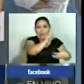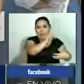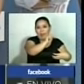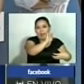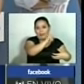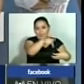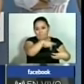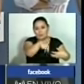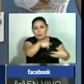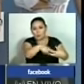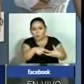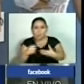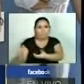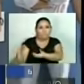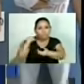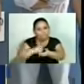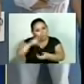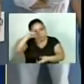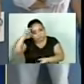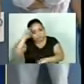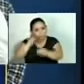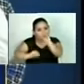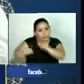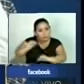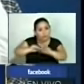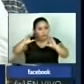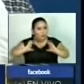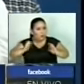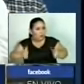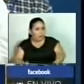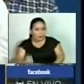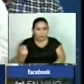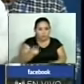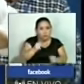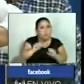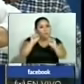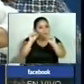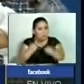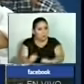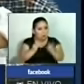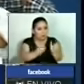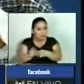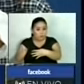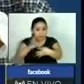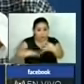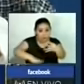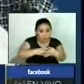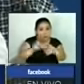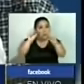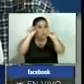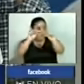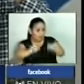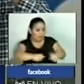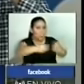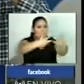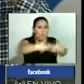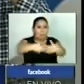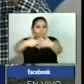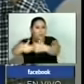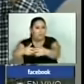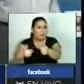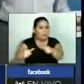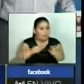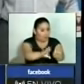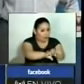ANEP, trabaja en conjunto con el gobierno central para establecer un plan que permita a las empresas abrir de forma gradual de acuerdo a